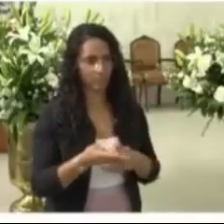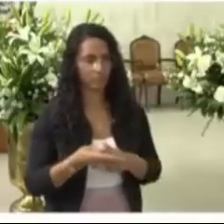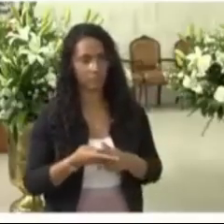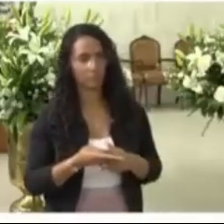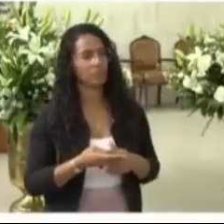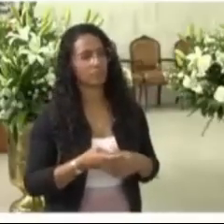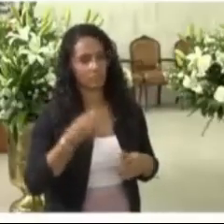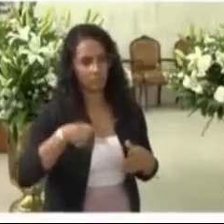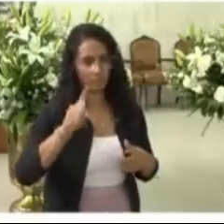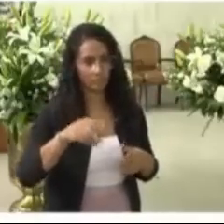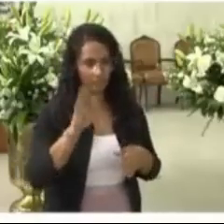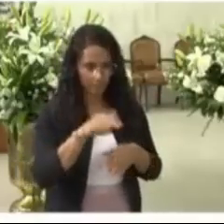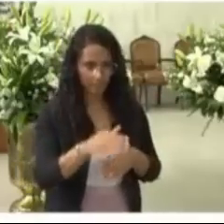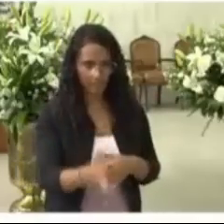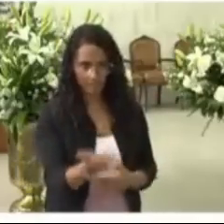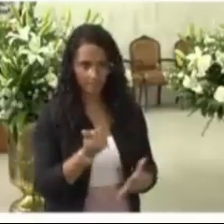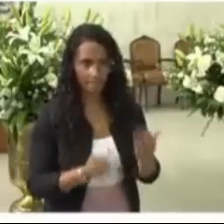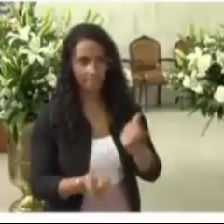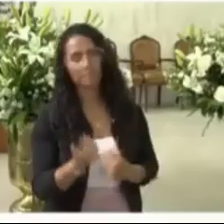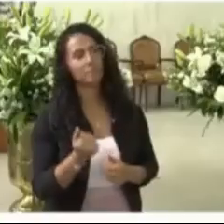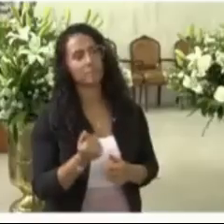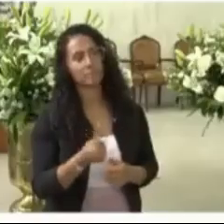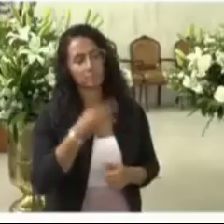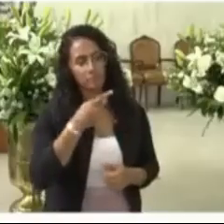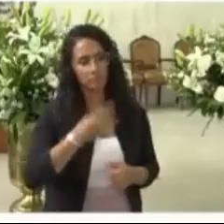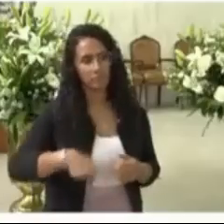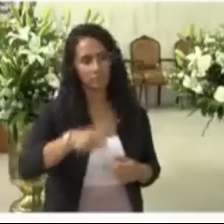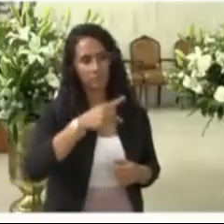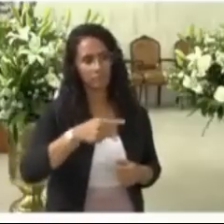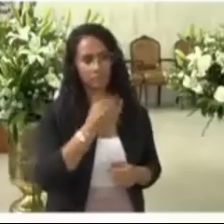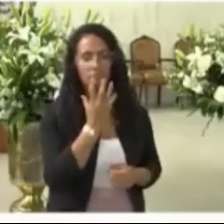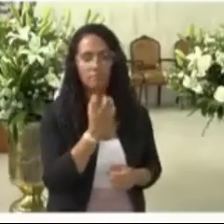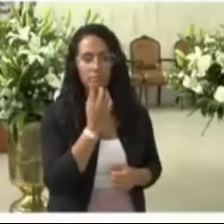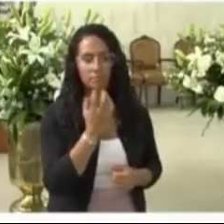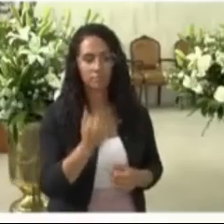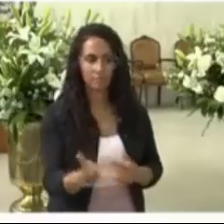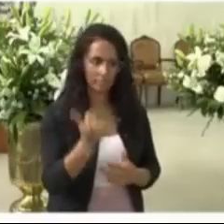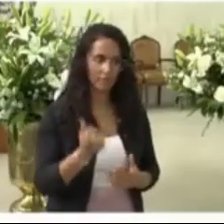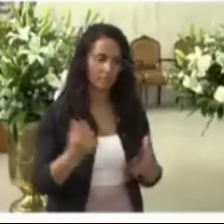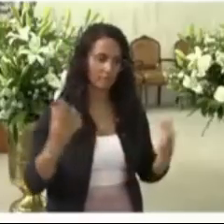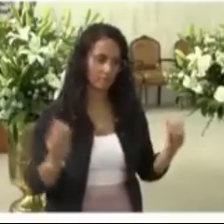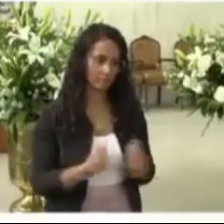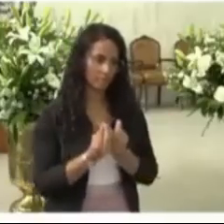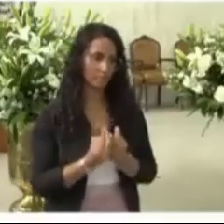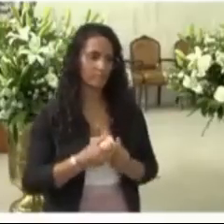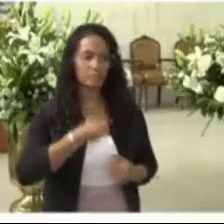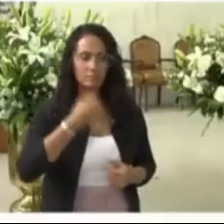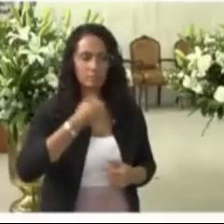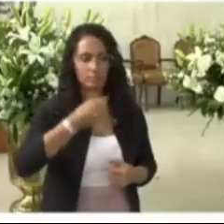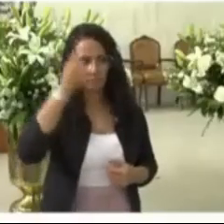pidieran socorro y ayuda de parte de Dios. Y para ello,